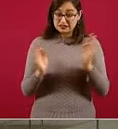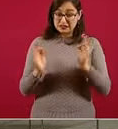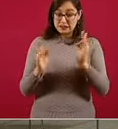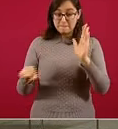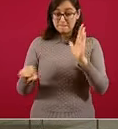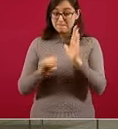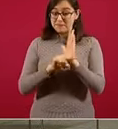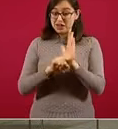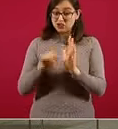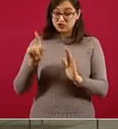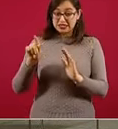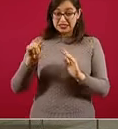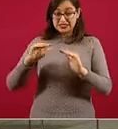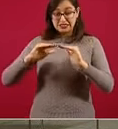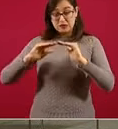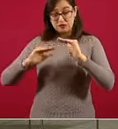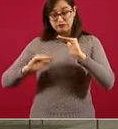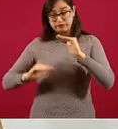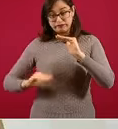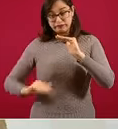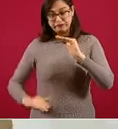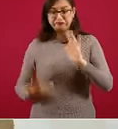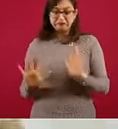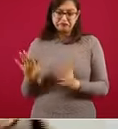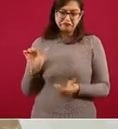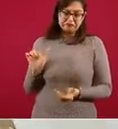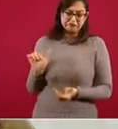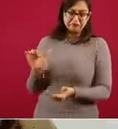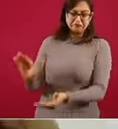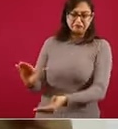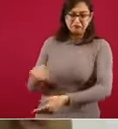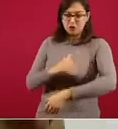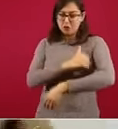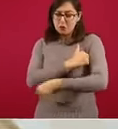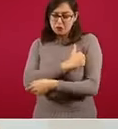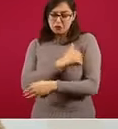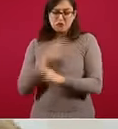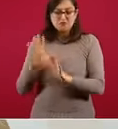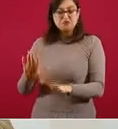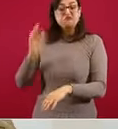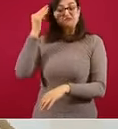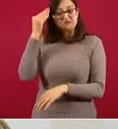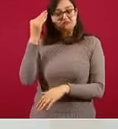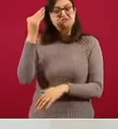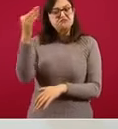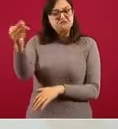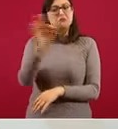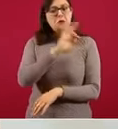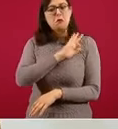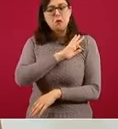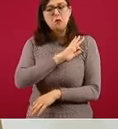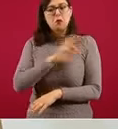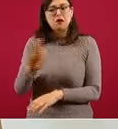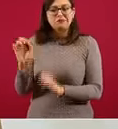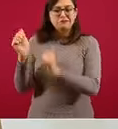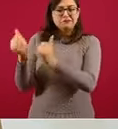de refrigeración, que esto permite que las charolas que se vayan abriendo y se vayan